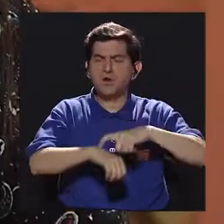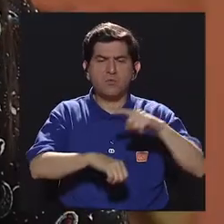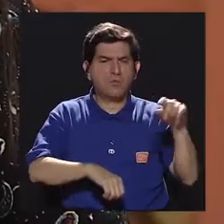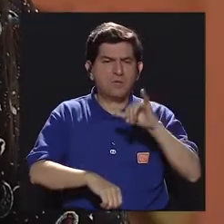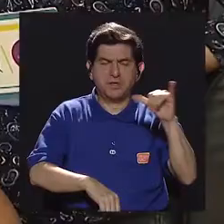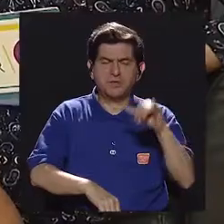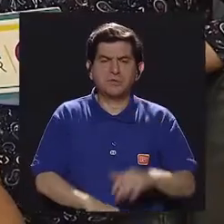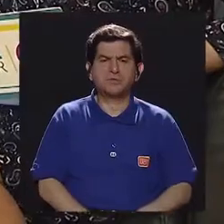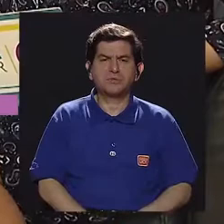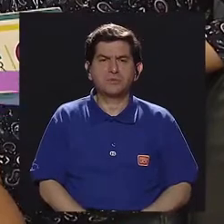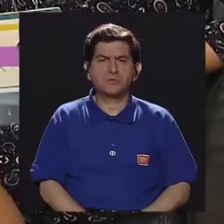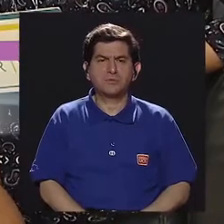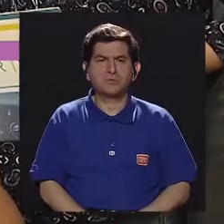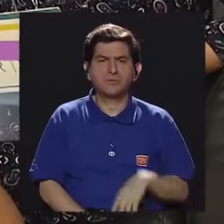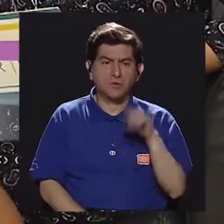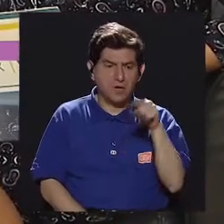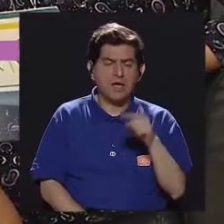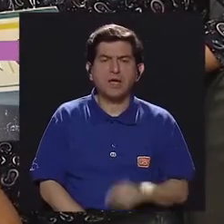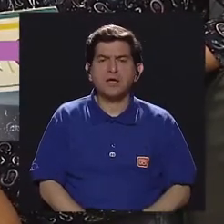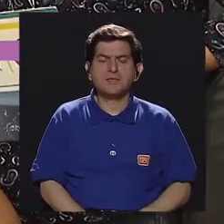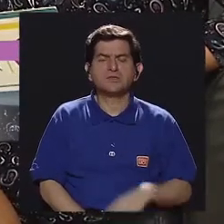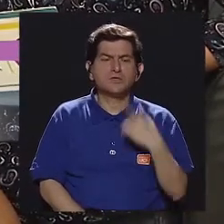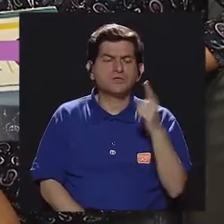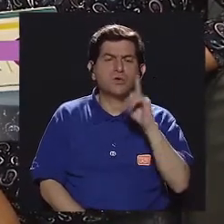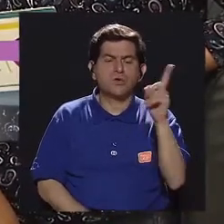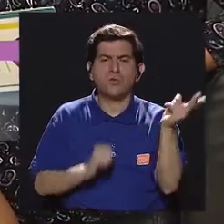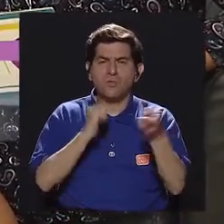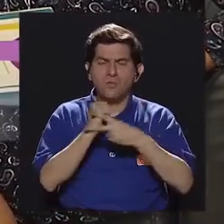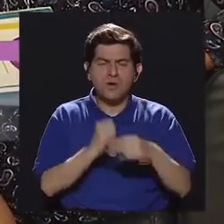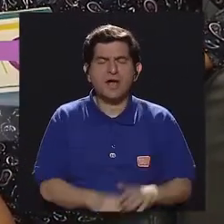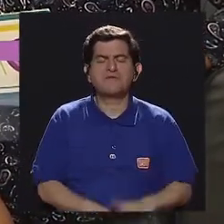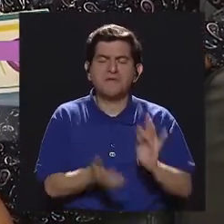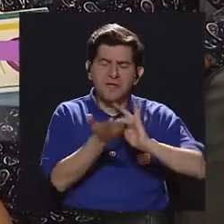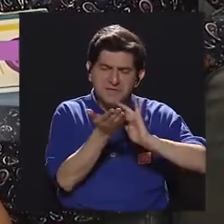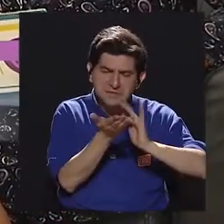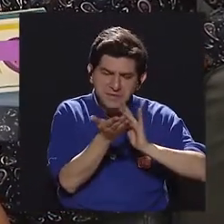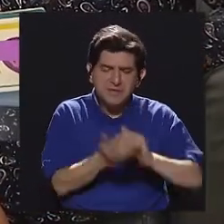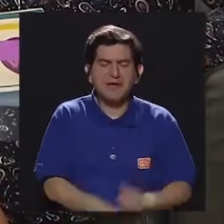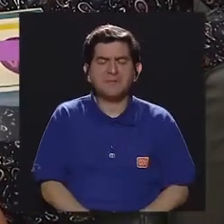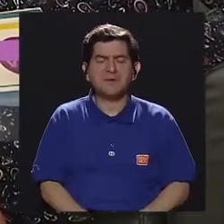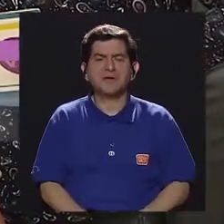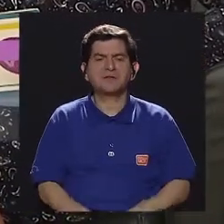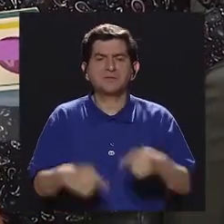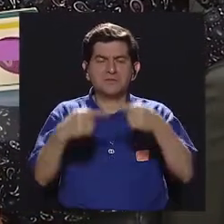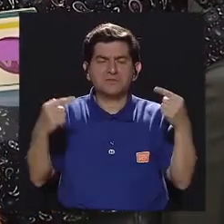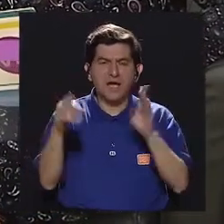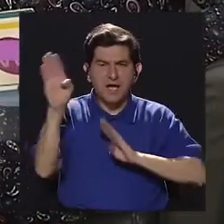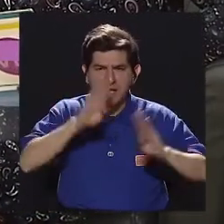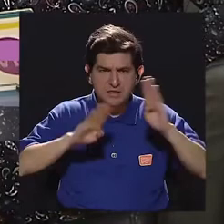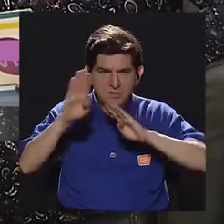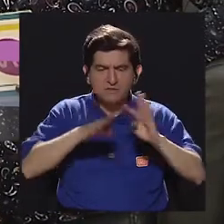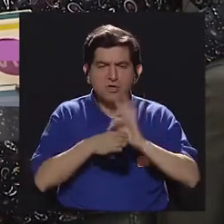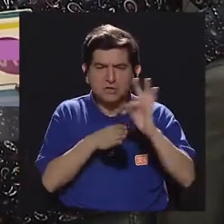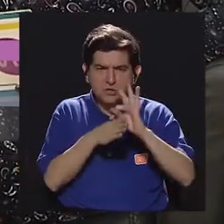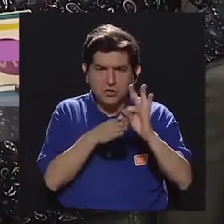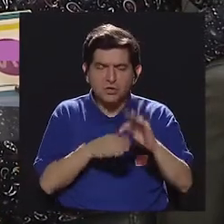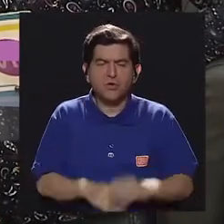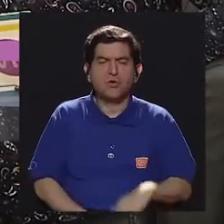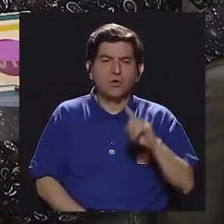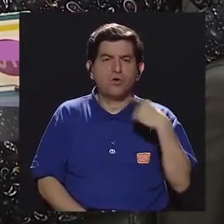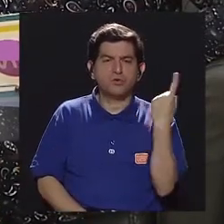solo tiempo. Es un solo curso de medicamentos, un solo curso de antibiótico terapia, es un solo momento de